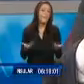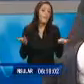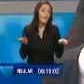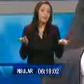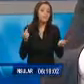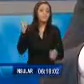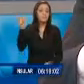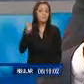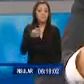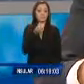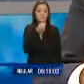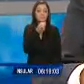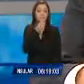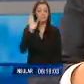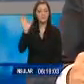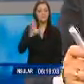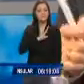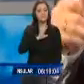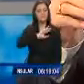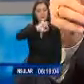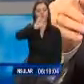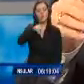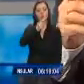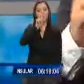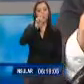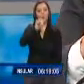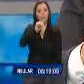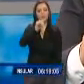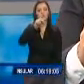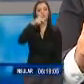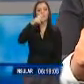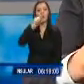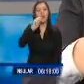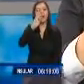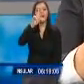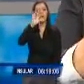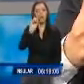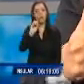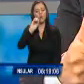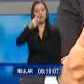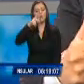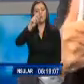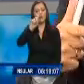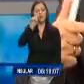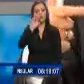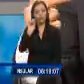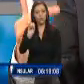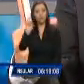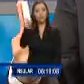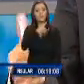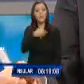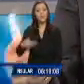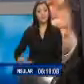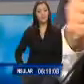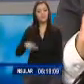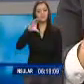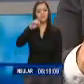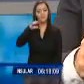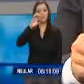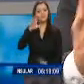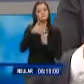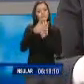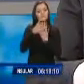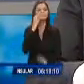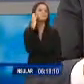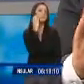fueron las declaraciones de Juan Pablo Pozo, presidente del Consejo Nacional Electoral, en relación casualmente a los hechos que han generado esta polémica y a las dudas